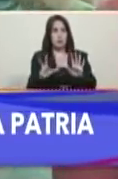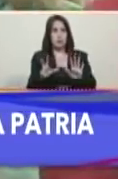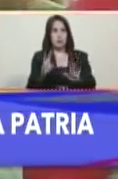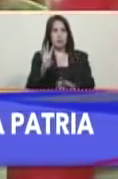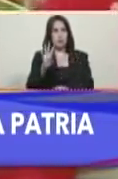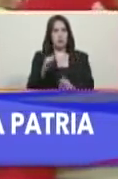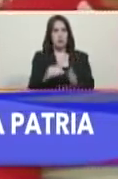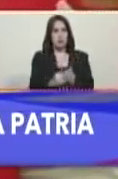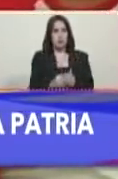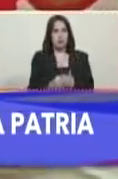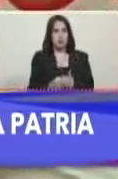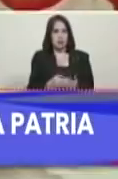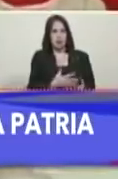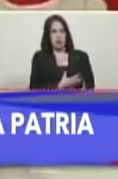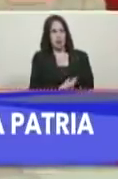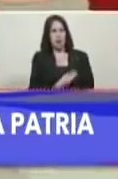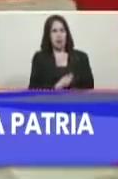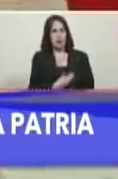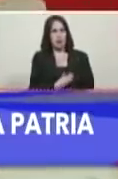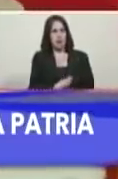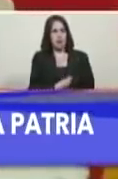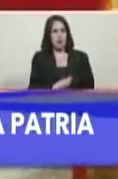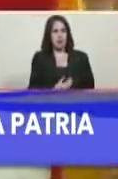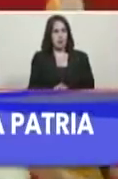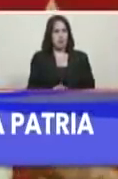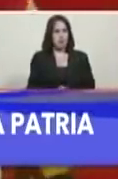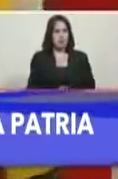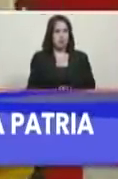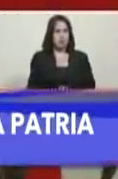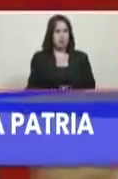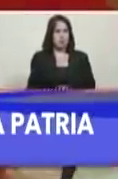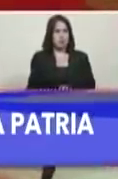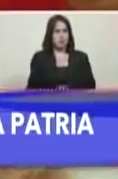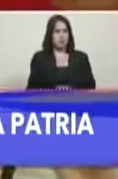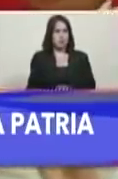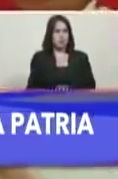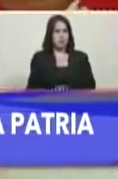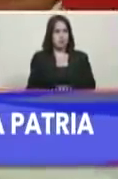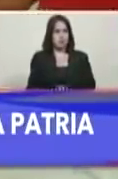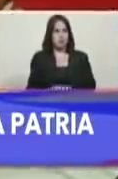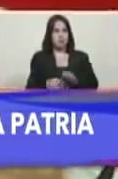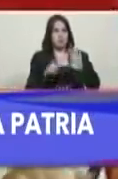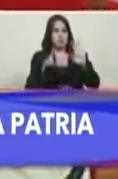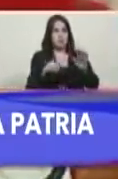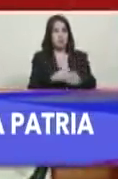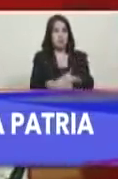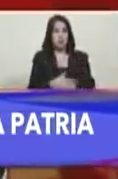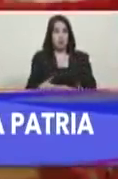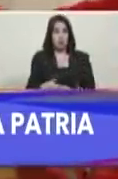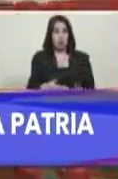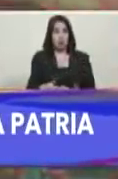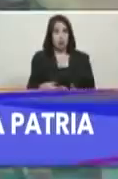348.491 compatriotas de lactancia materna. 6 millones de compatriotas de hogares de la patria.